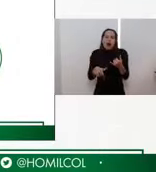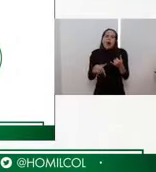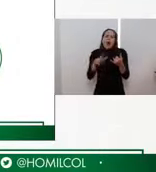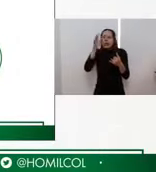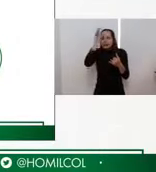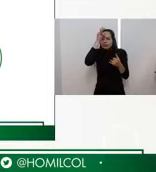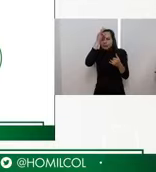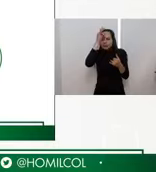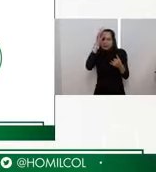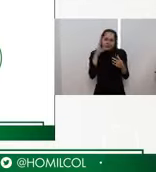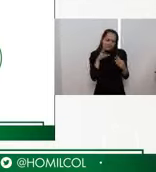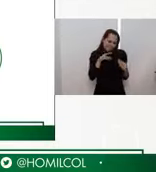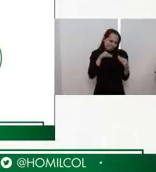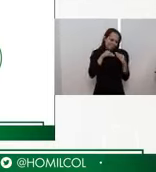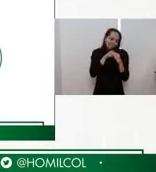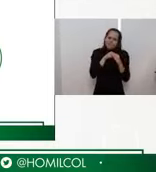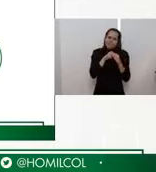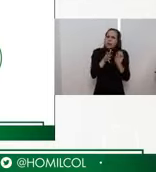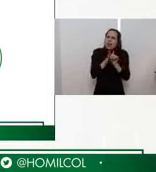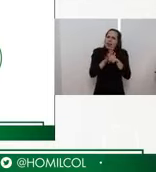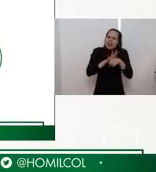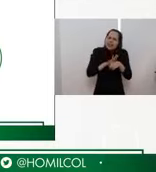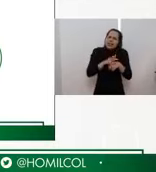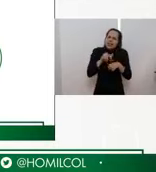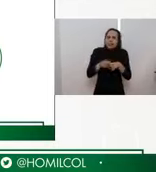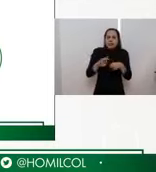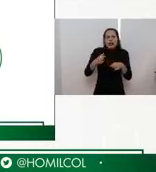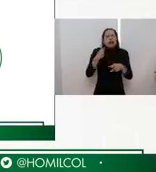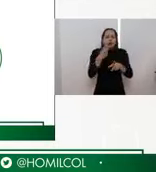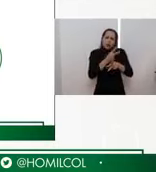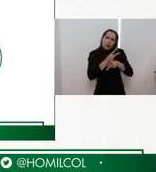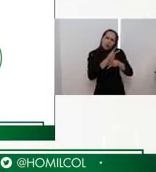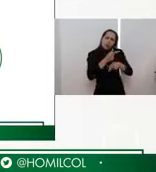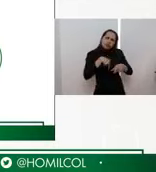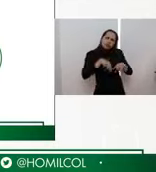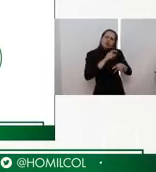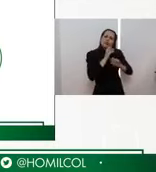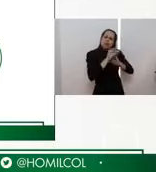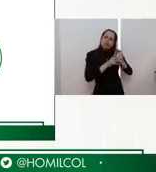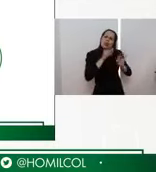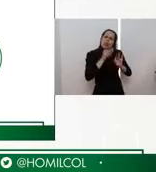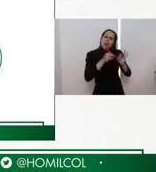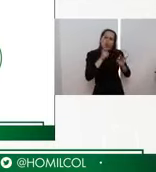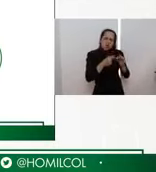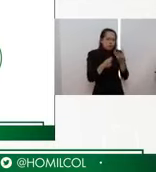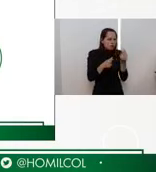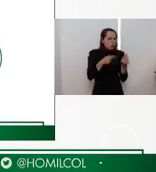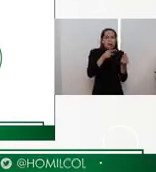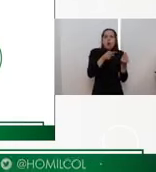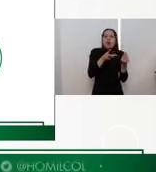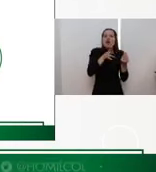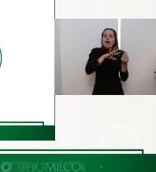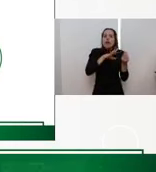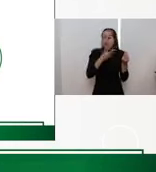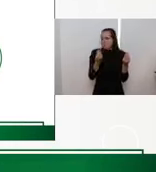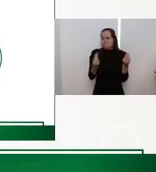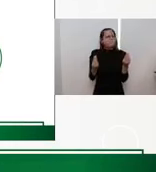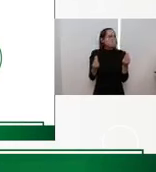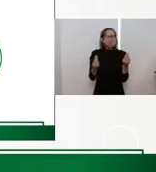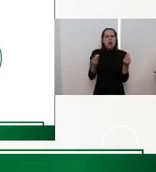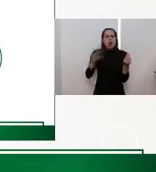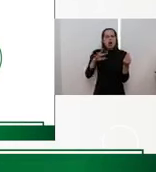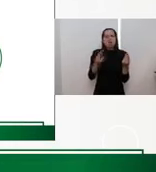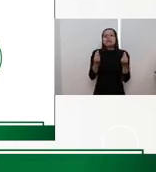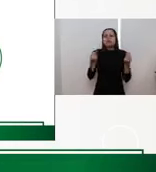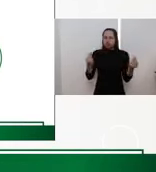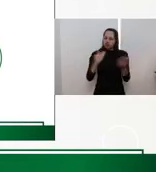a esta pandemia entonces somos un hospital seguro que diferencia muy bien el área kobe con la nu kobe que los especialistas